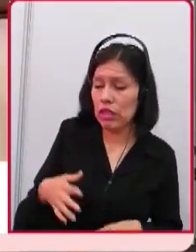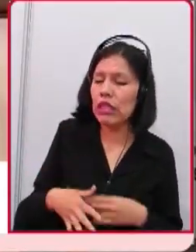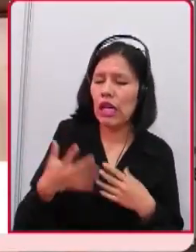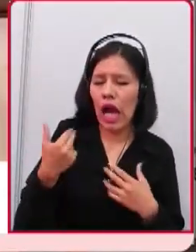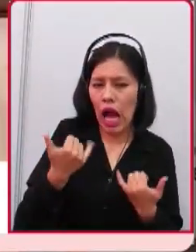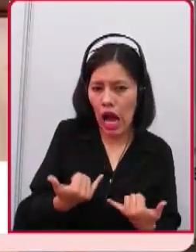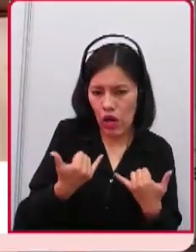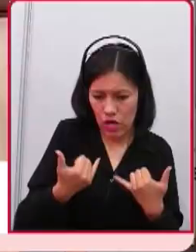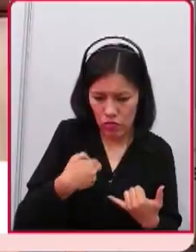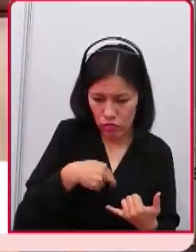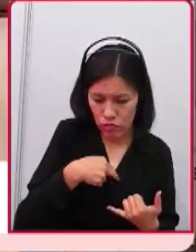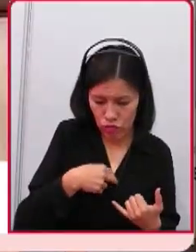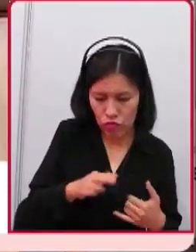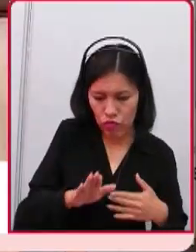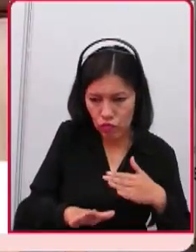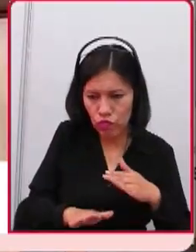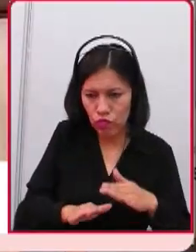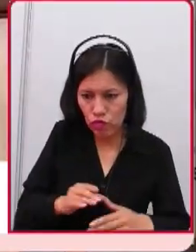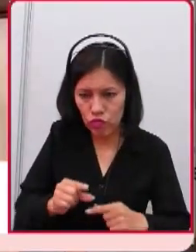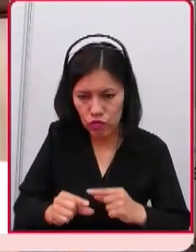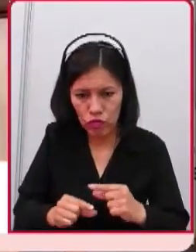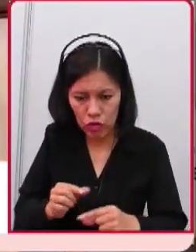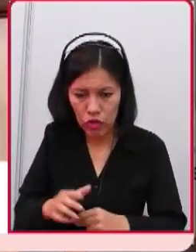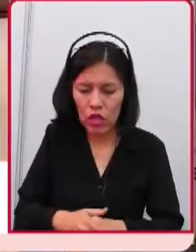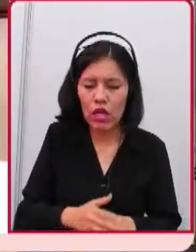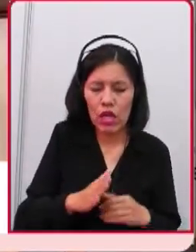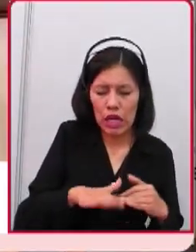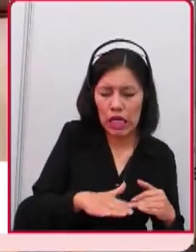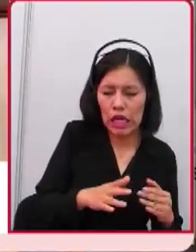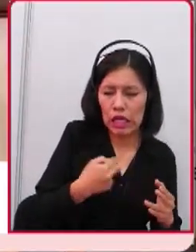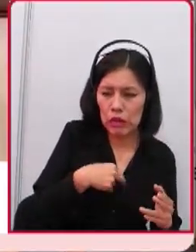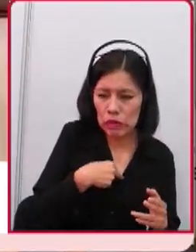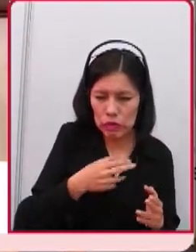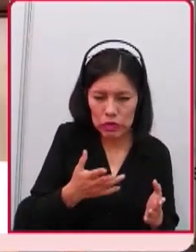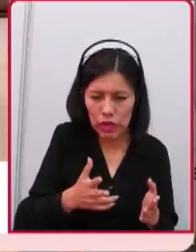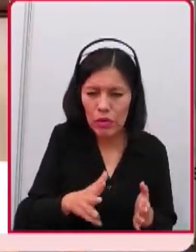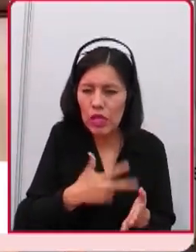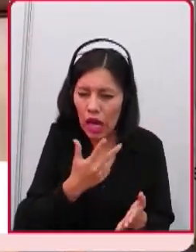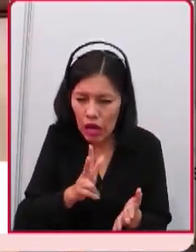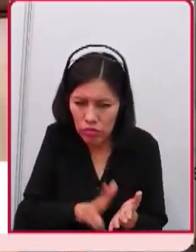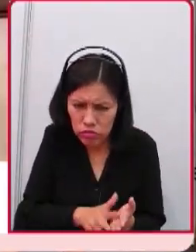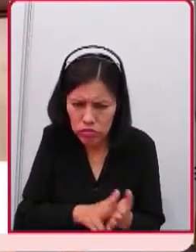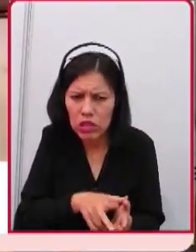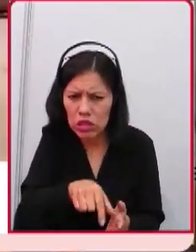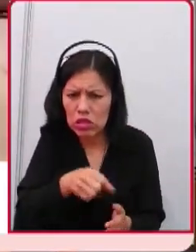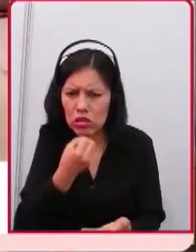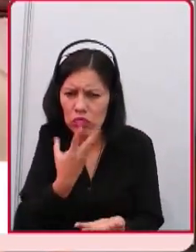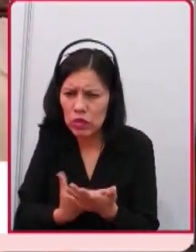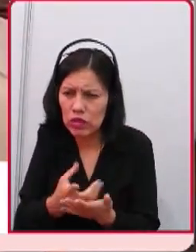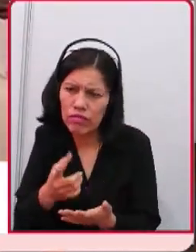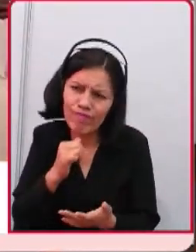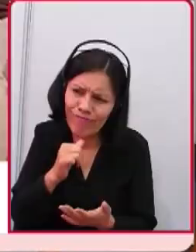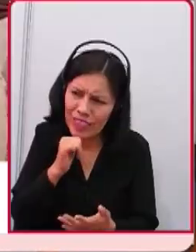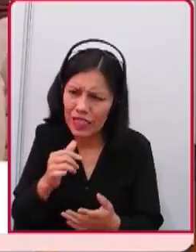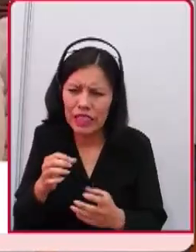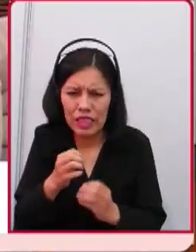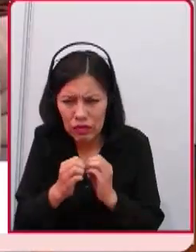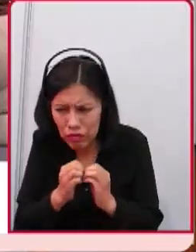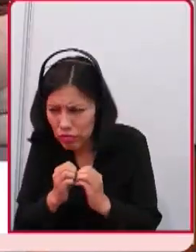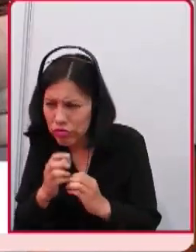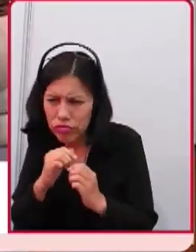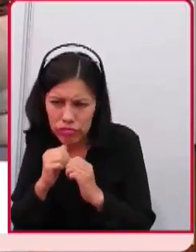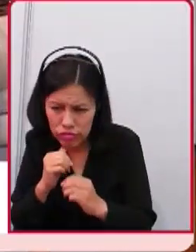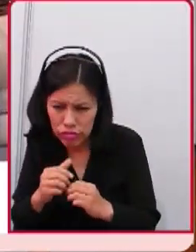de validación, está dentro de la media. P50, digamos. Así es. Ajá. Cerca. Sí. Al menos eso